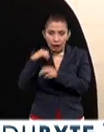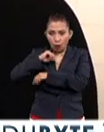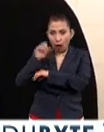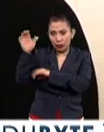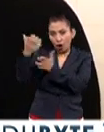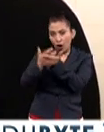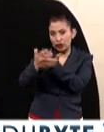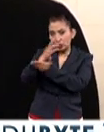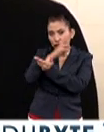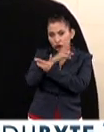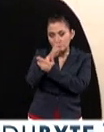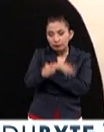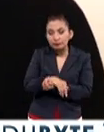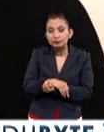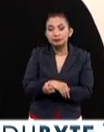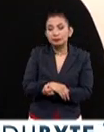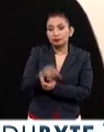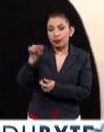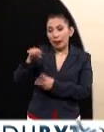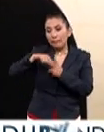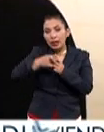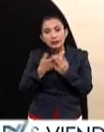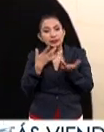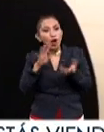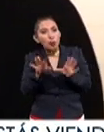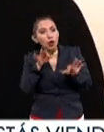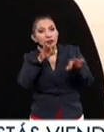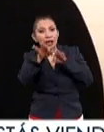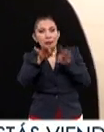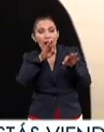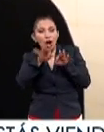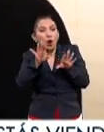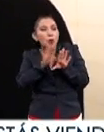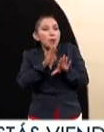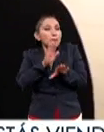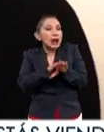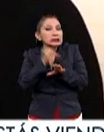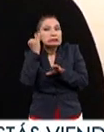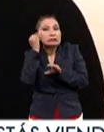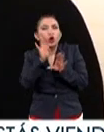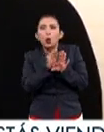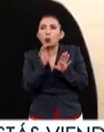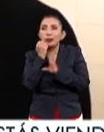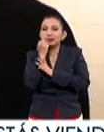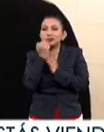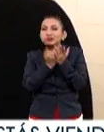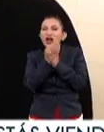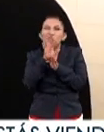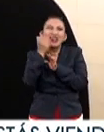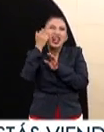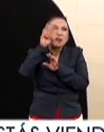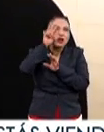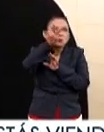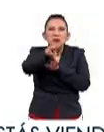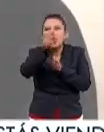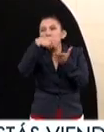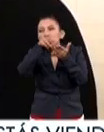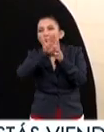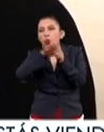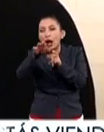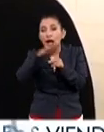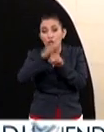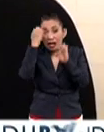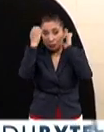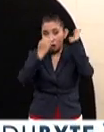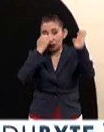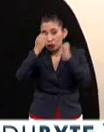resguardan las colecciones rusas. De ahí empezamos a trabajar como un poco la idea de definir qué es lo que queríamos ver de Kandinsky. Una